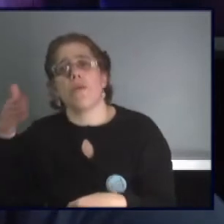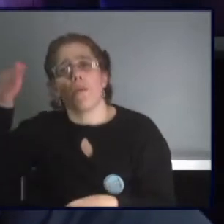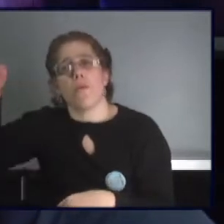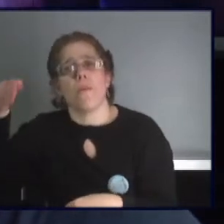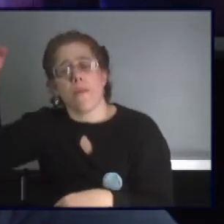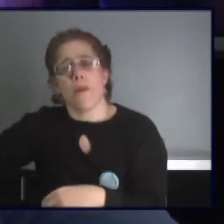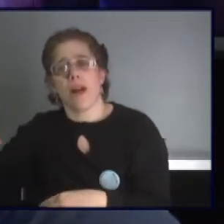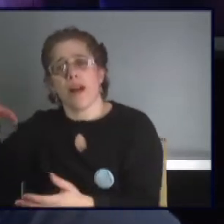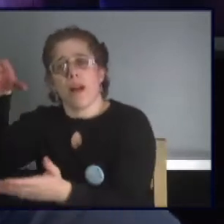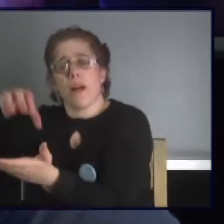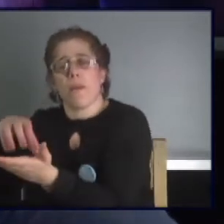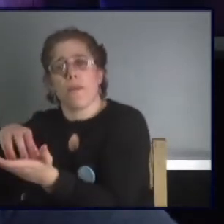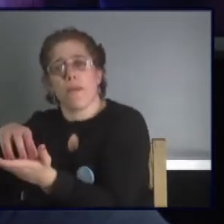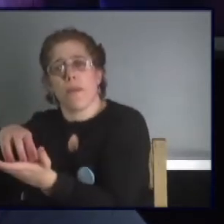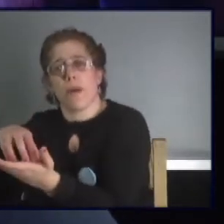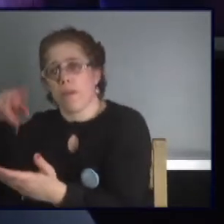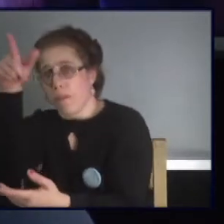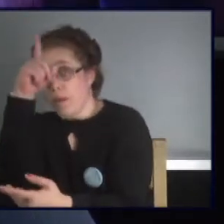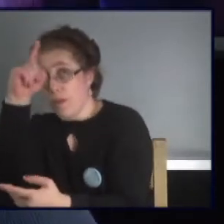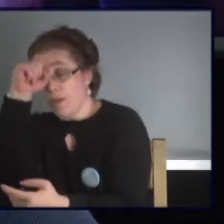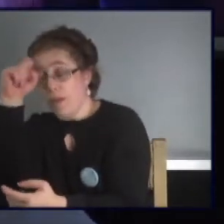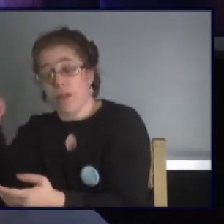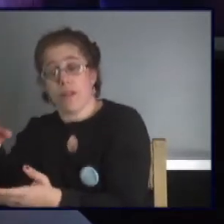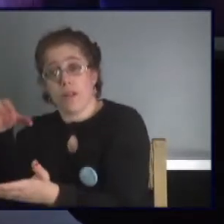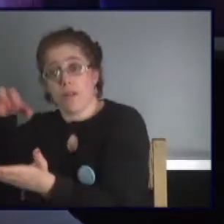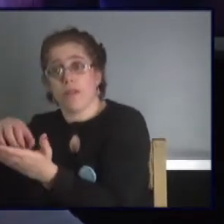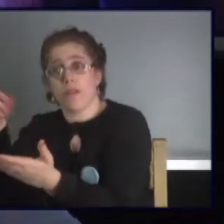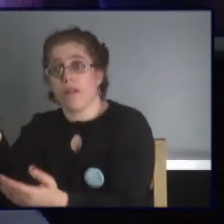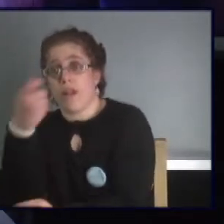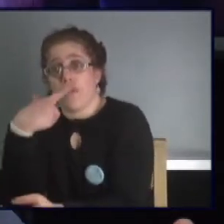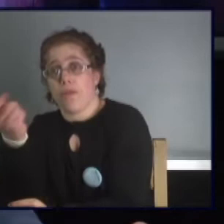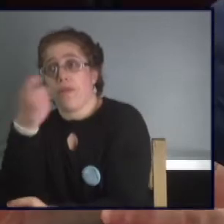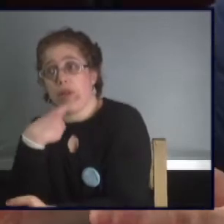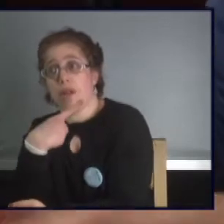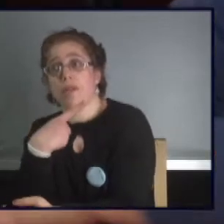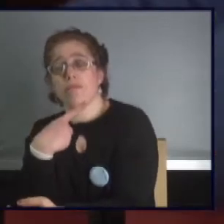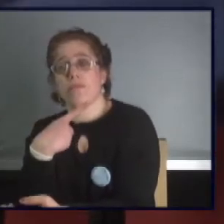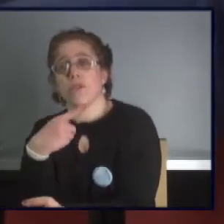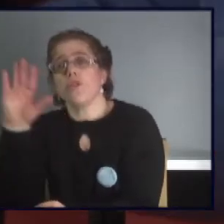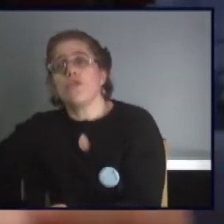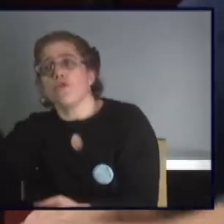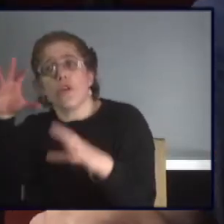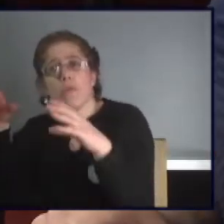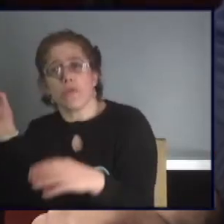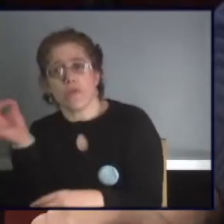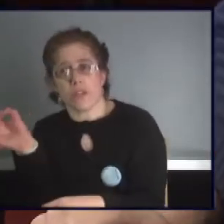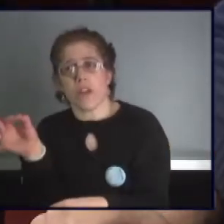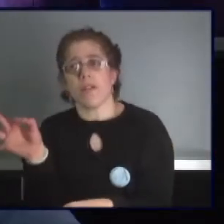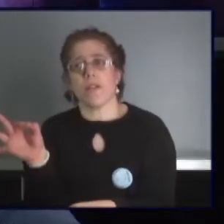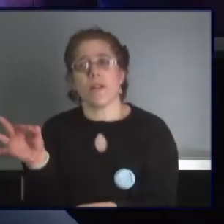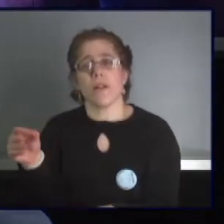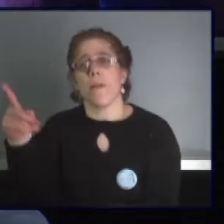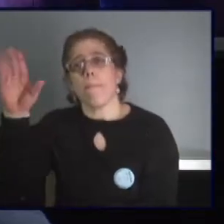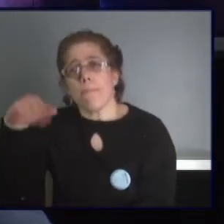llega a la esquina en la plaza que está la otra escuadra están vendiendo la droga y todo el mundo lo saben menos la